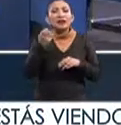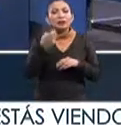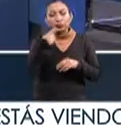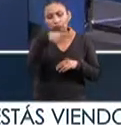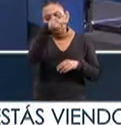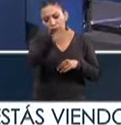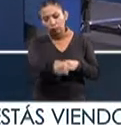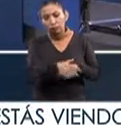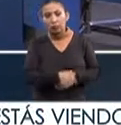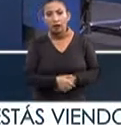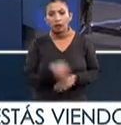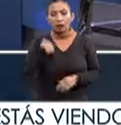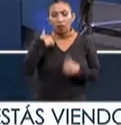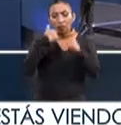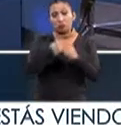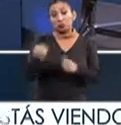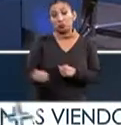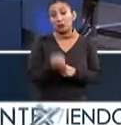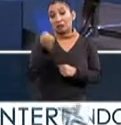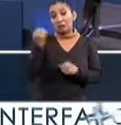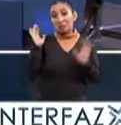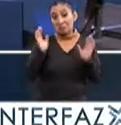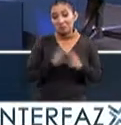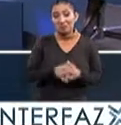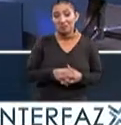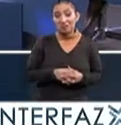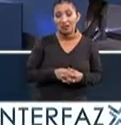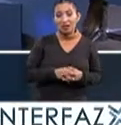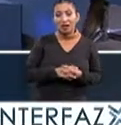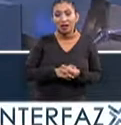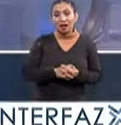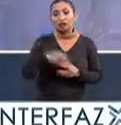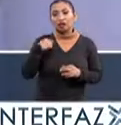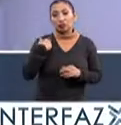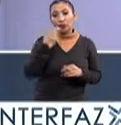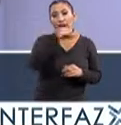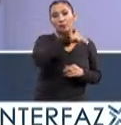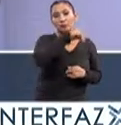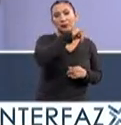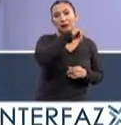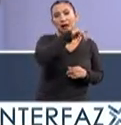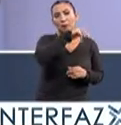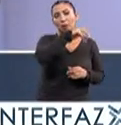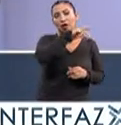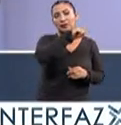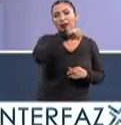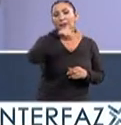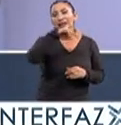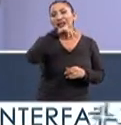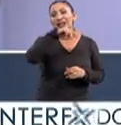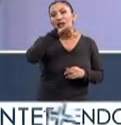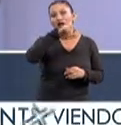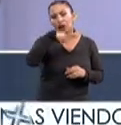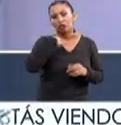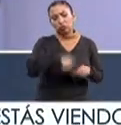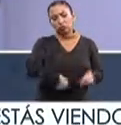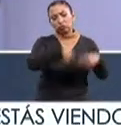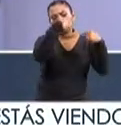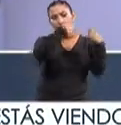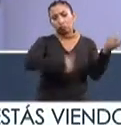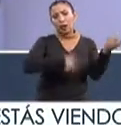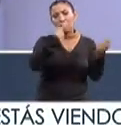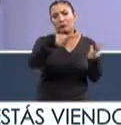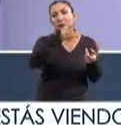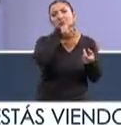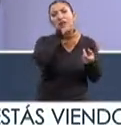ti. Pues me quedé aquí por suerte. Pero, yo soy de Minneapolis, Minnesota. Crecí como todos tocando ahí en la casa